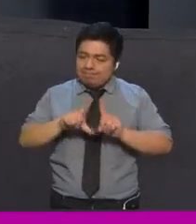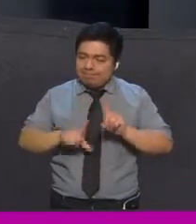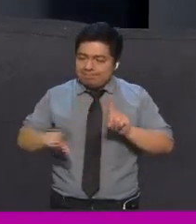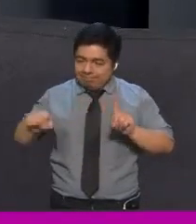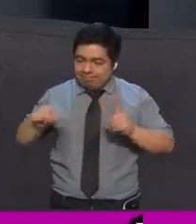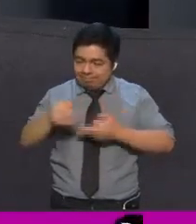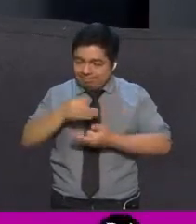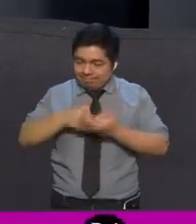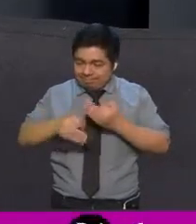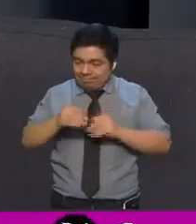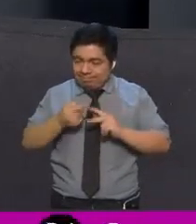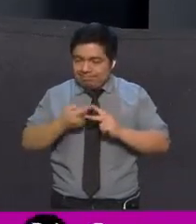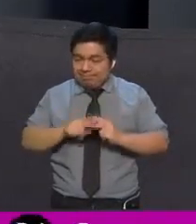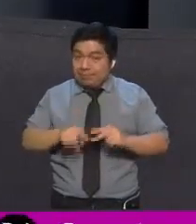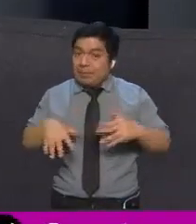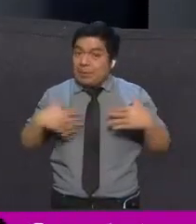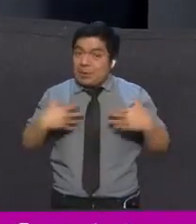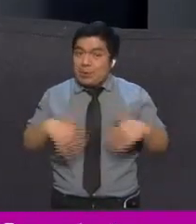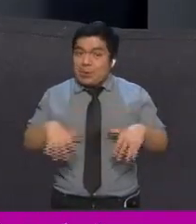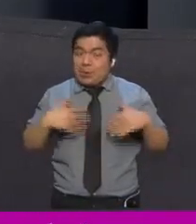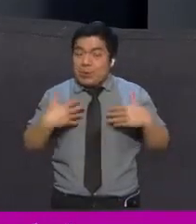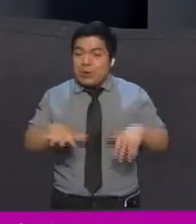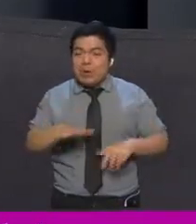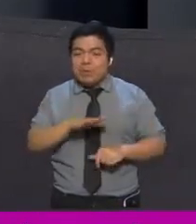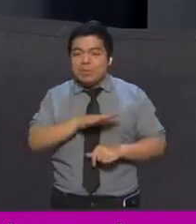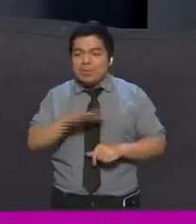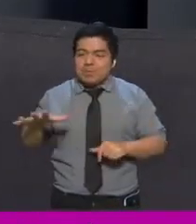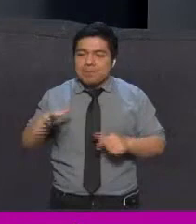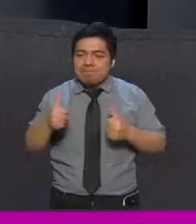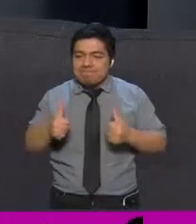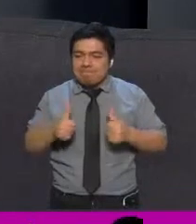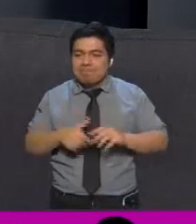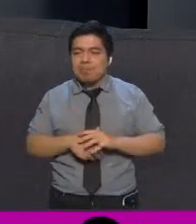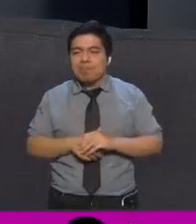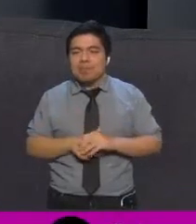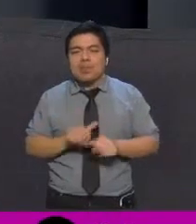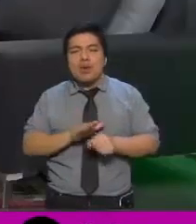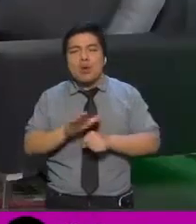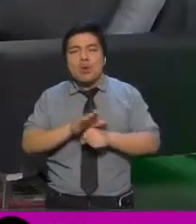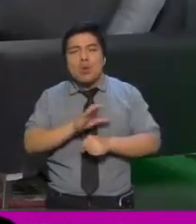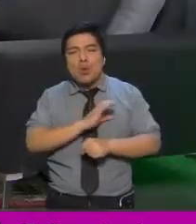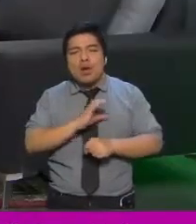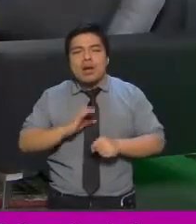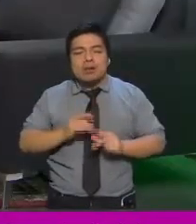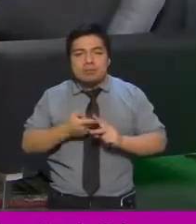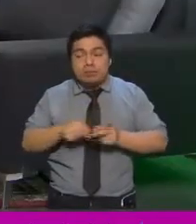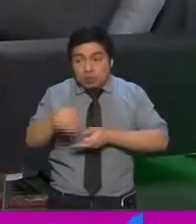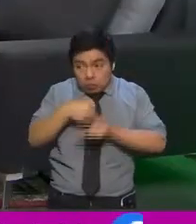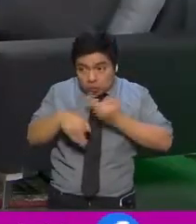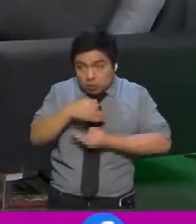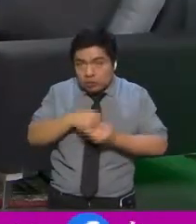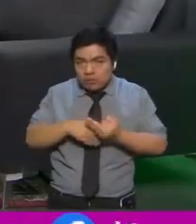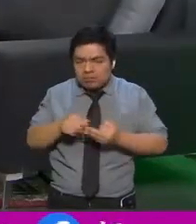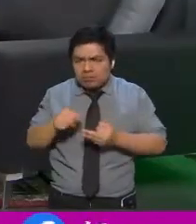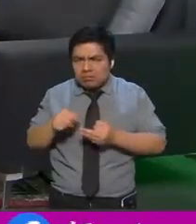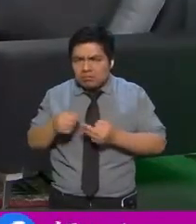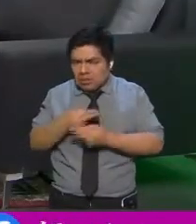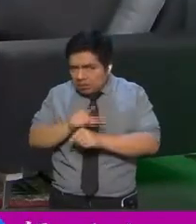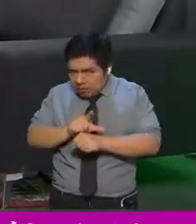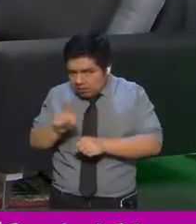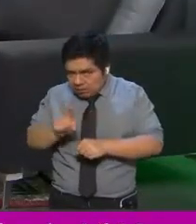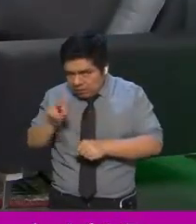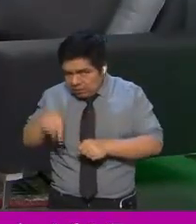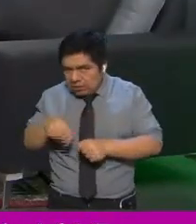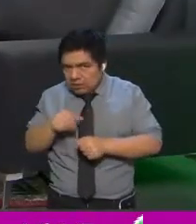rición esto y va a estar increíblemente sabroso espérate qué campañas empiezan porque no empiezan creo que las locales no